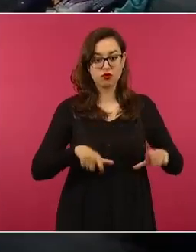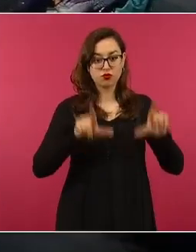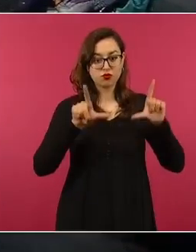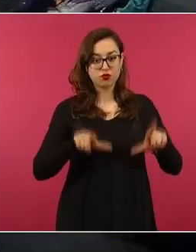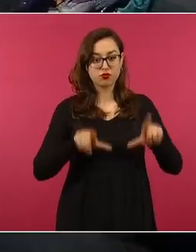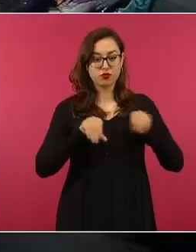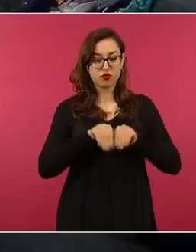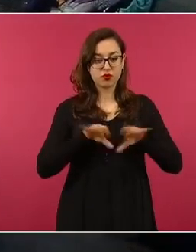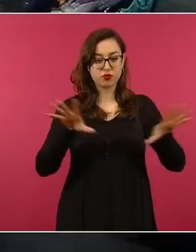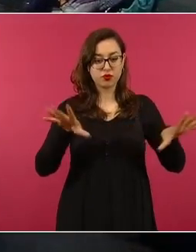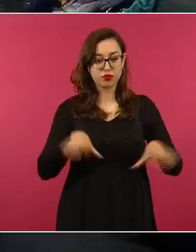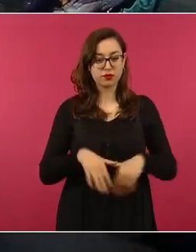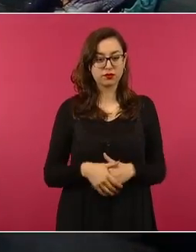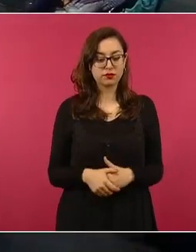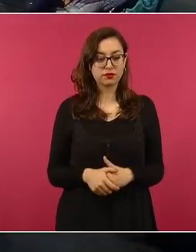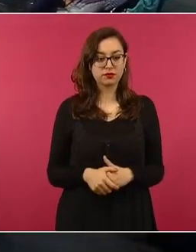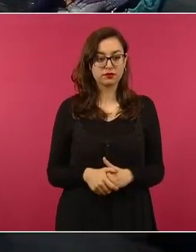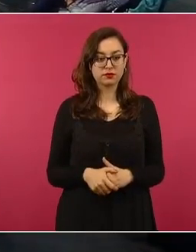un videíto.